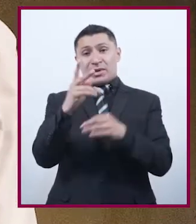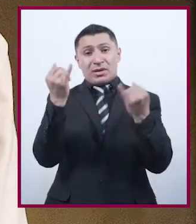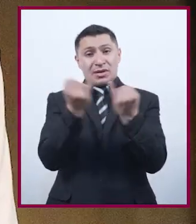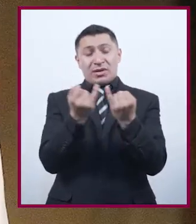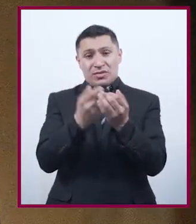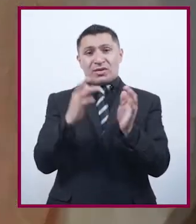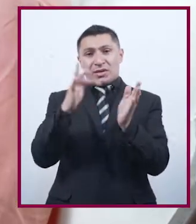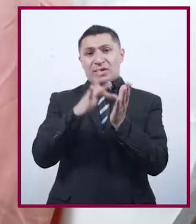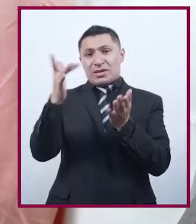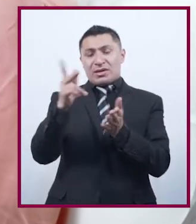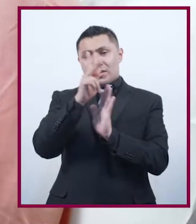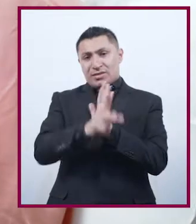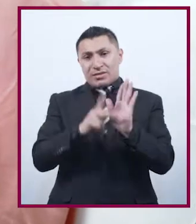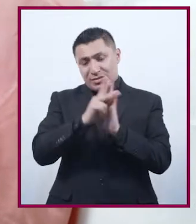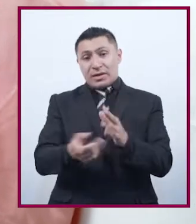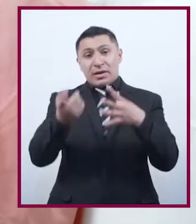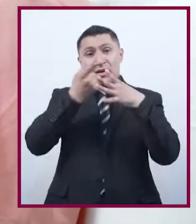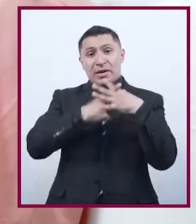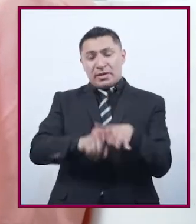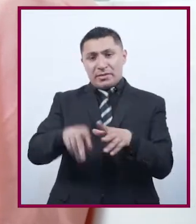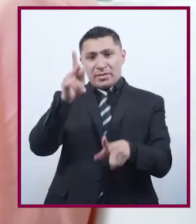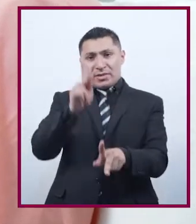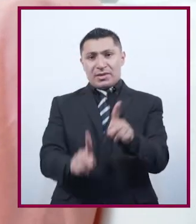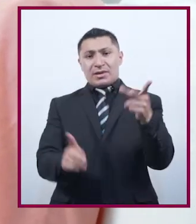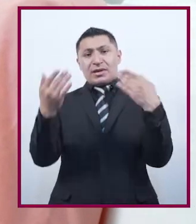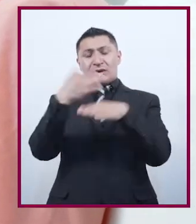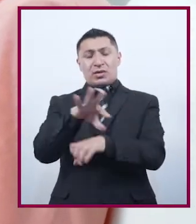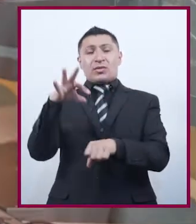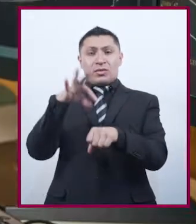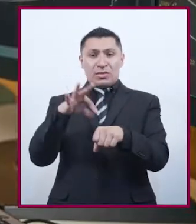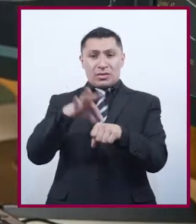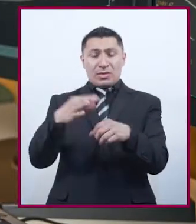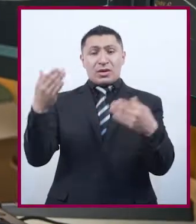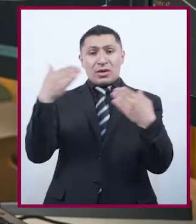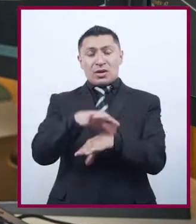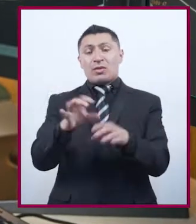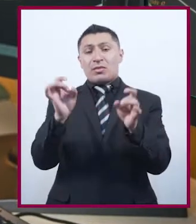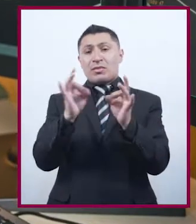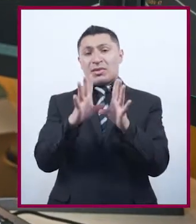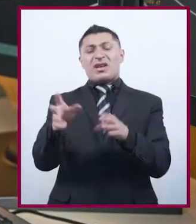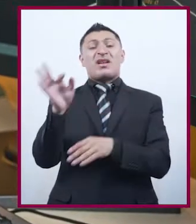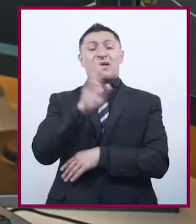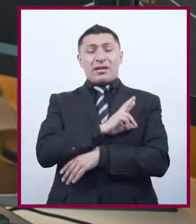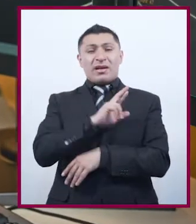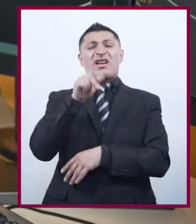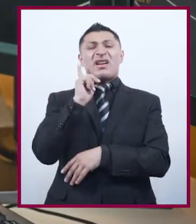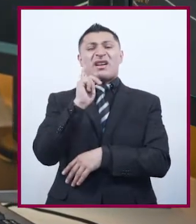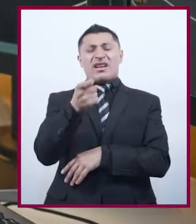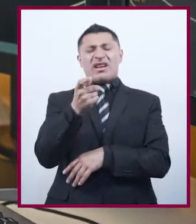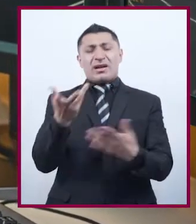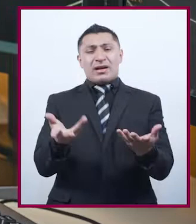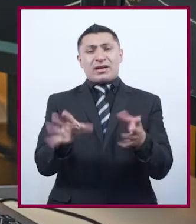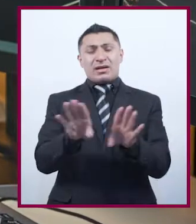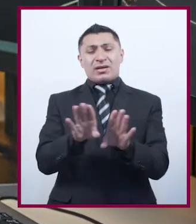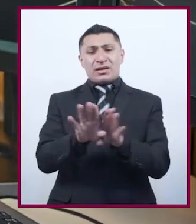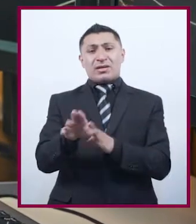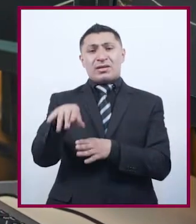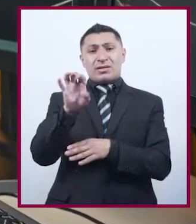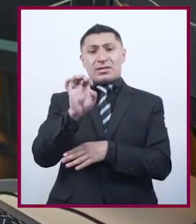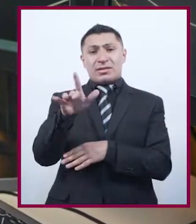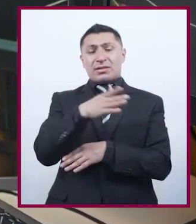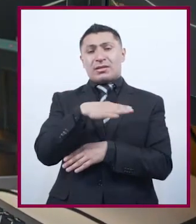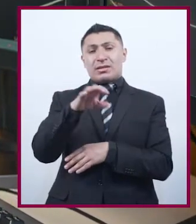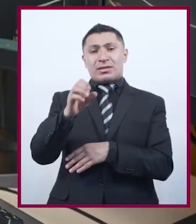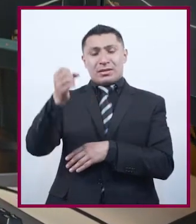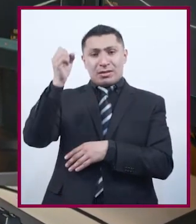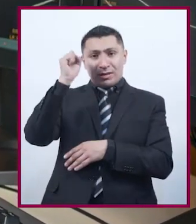a esta película, se comenzó a hablar en términos médicos de un fenómeno muy particular al que se bautizó como el síndrome